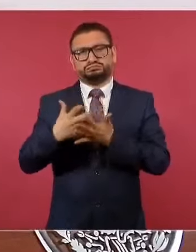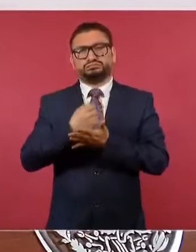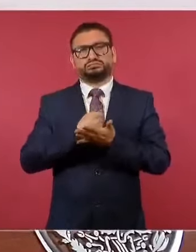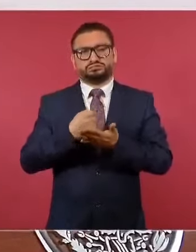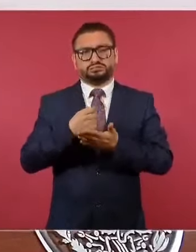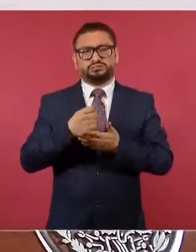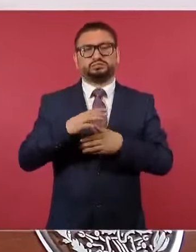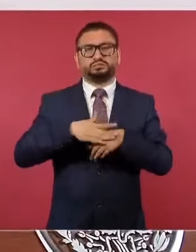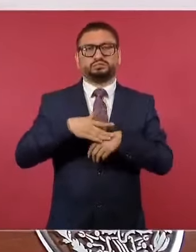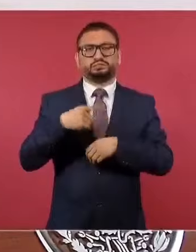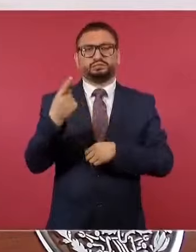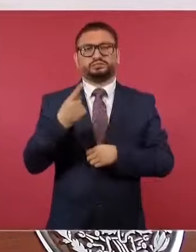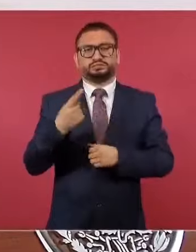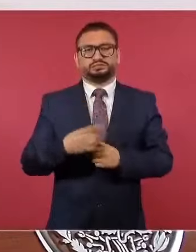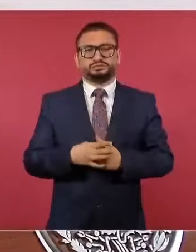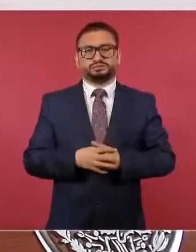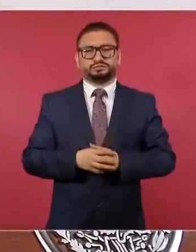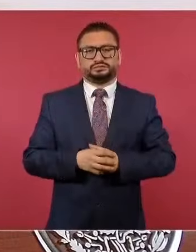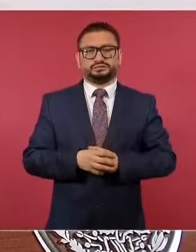porque